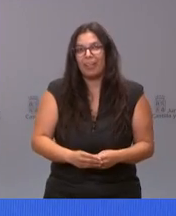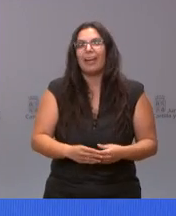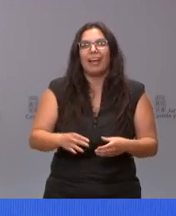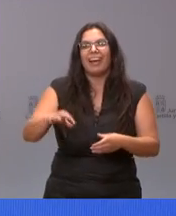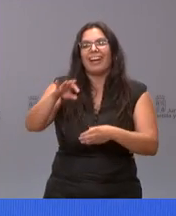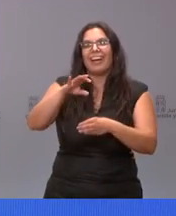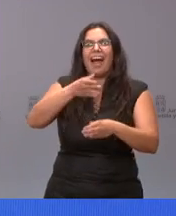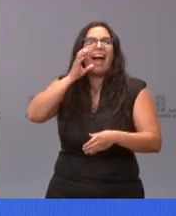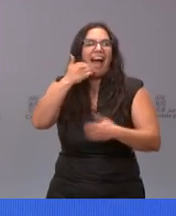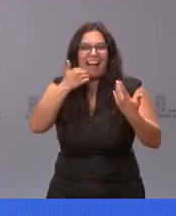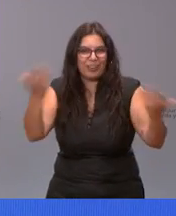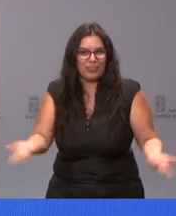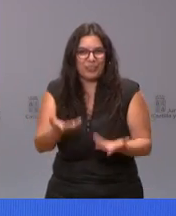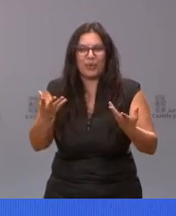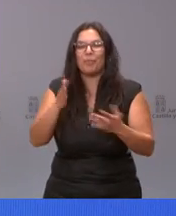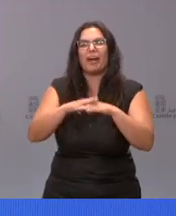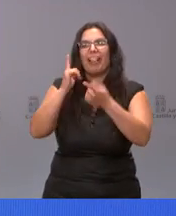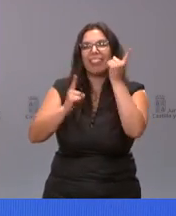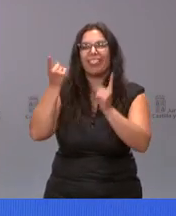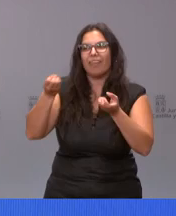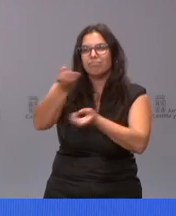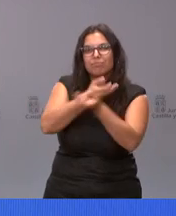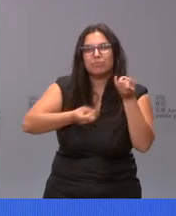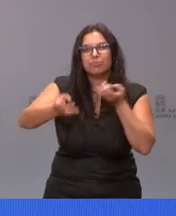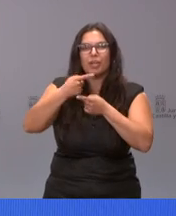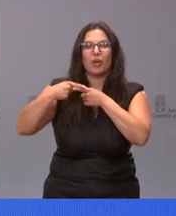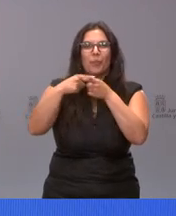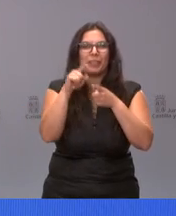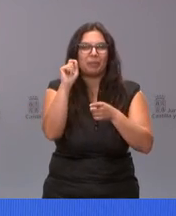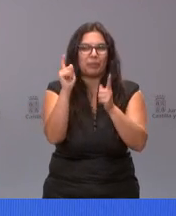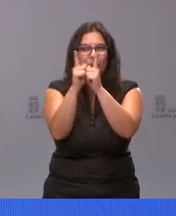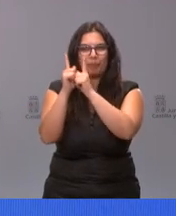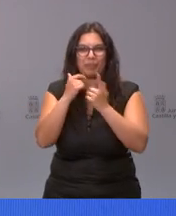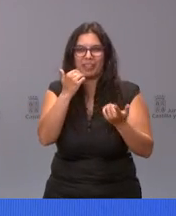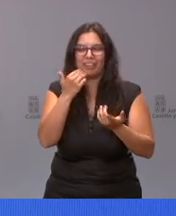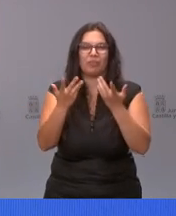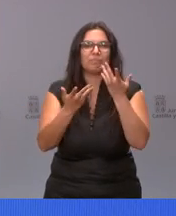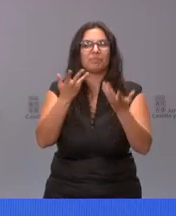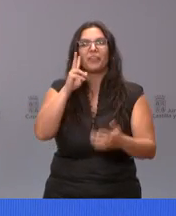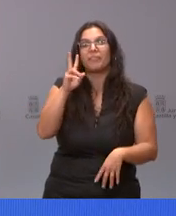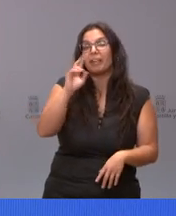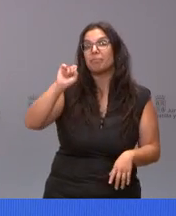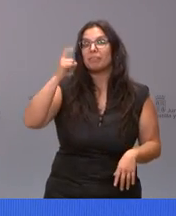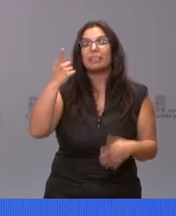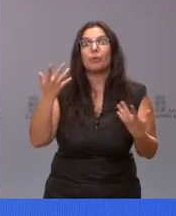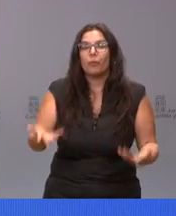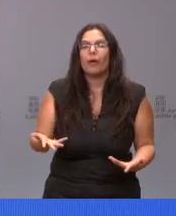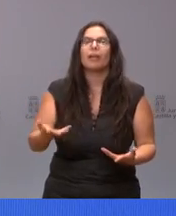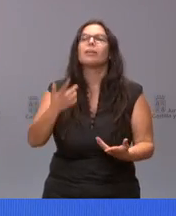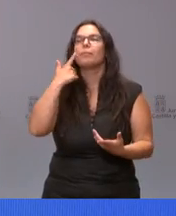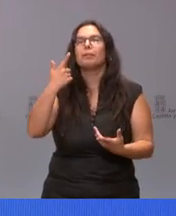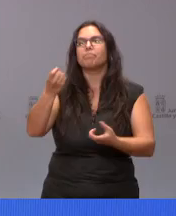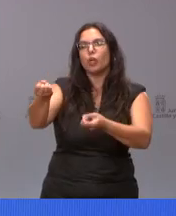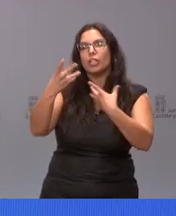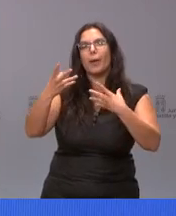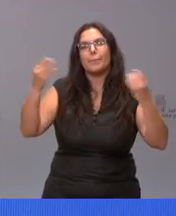con vosotros para poder charlar y compartir unos minutos y poder ver, sobre todo, cómo podemos